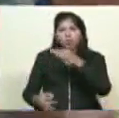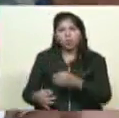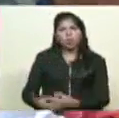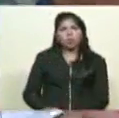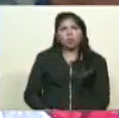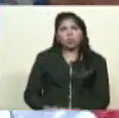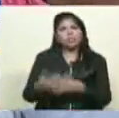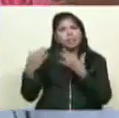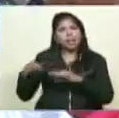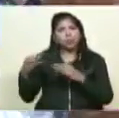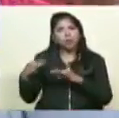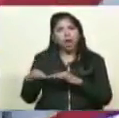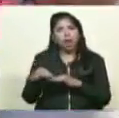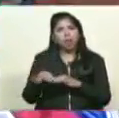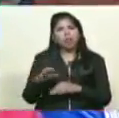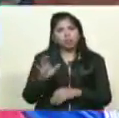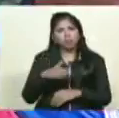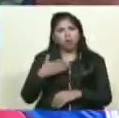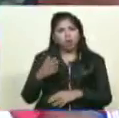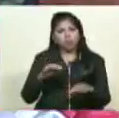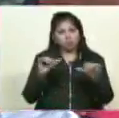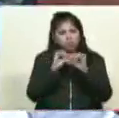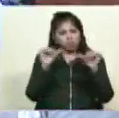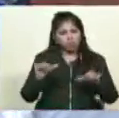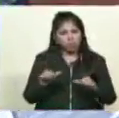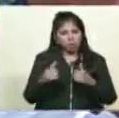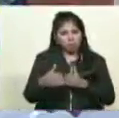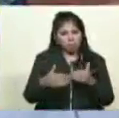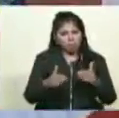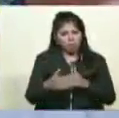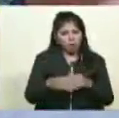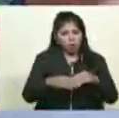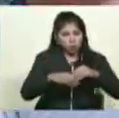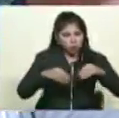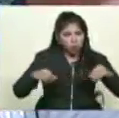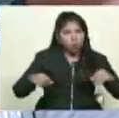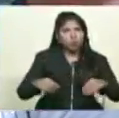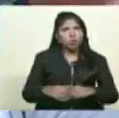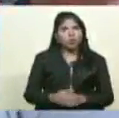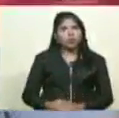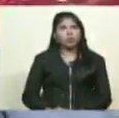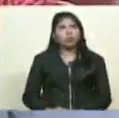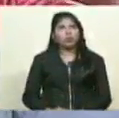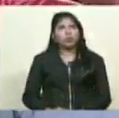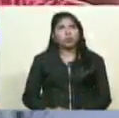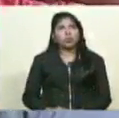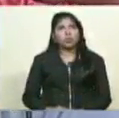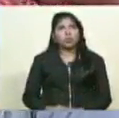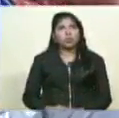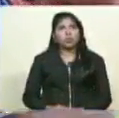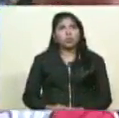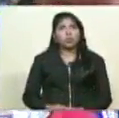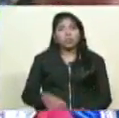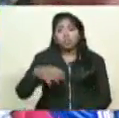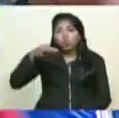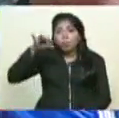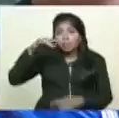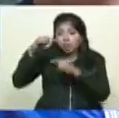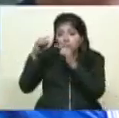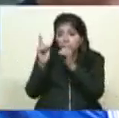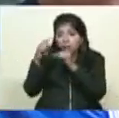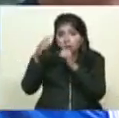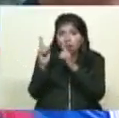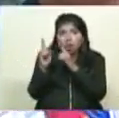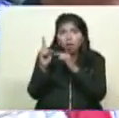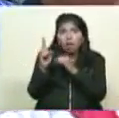con estos 10 sistemas de empaquetado que vamos a instalar, donde vamos a sacar de azúcar sobrecito, que por ahí no se ve que el Estado la saca, nosotros ya la estamos